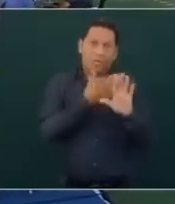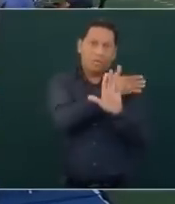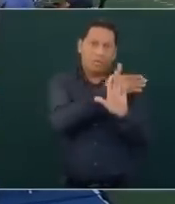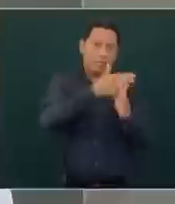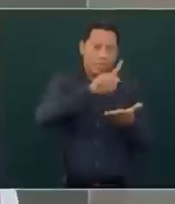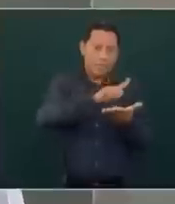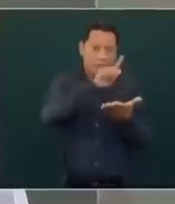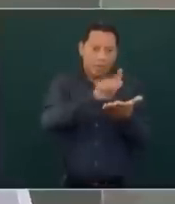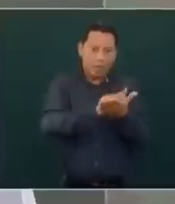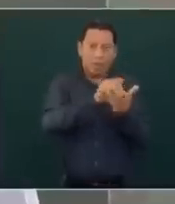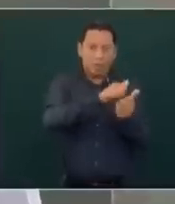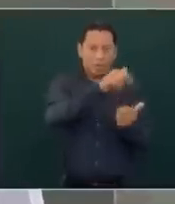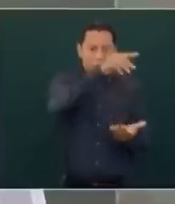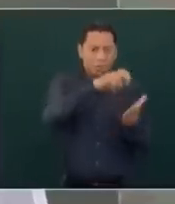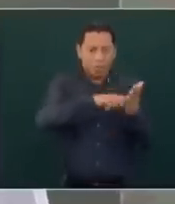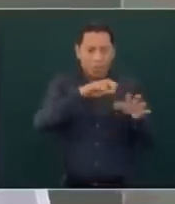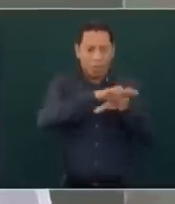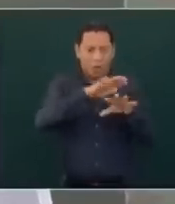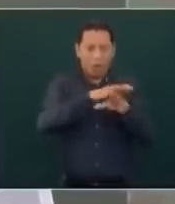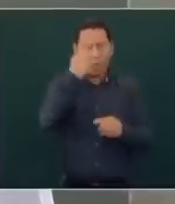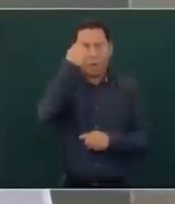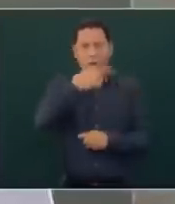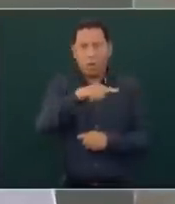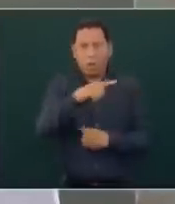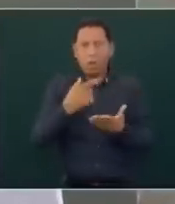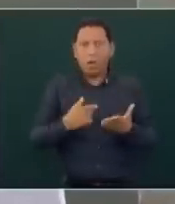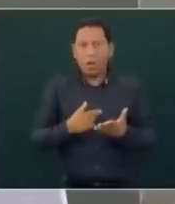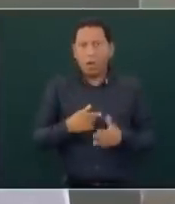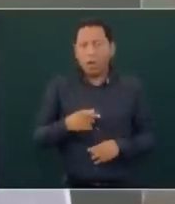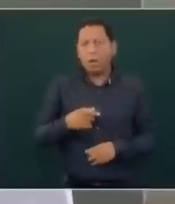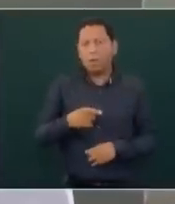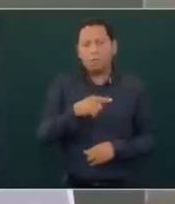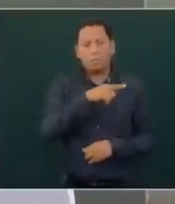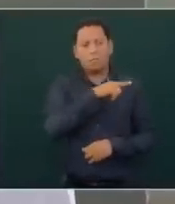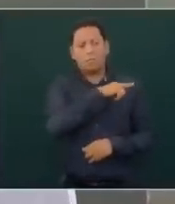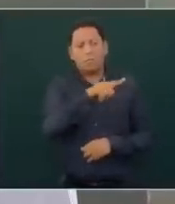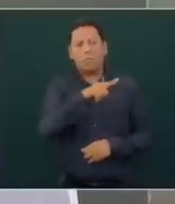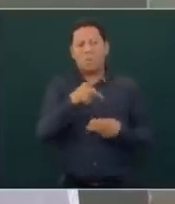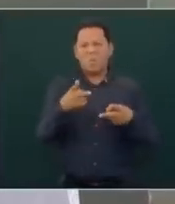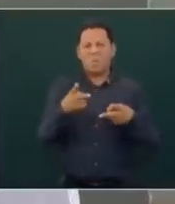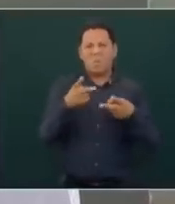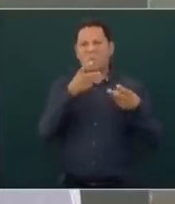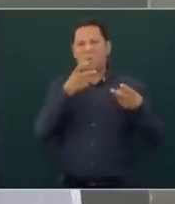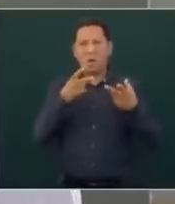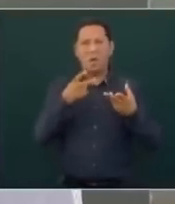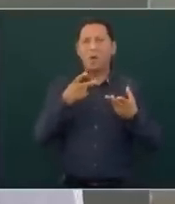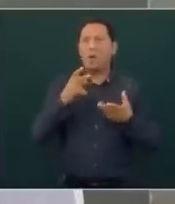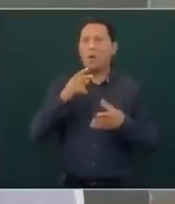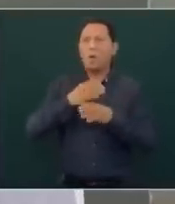para legalizar el pillaje, el robo, el saqueo.